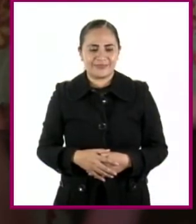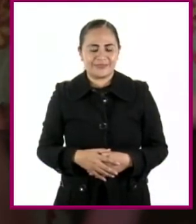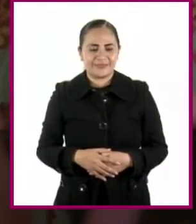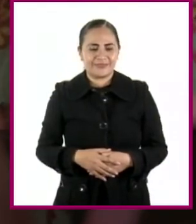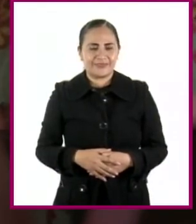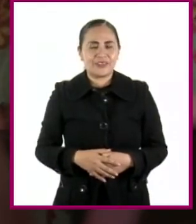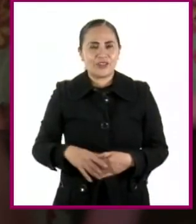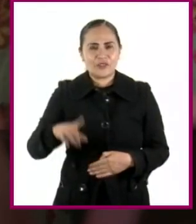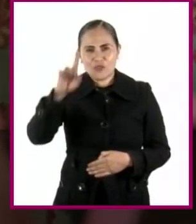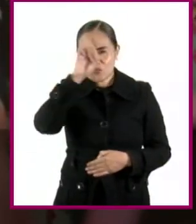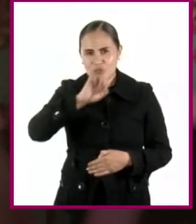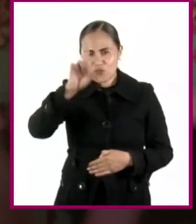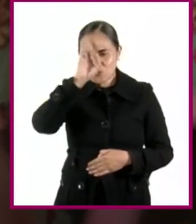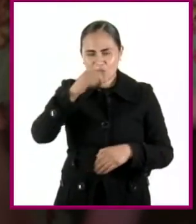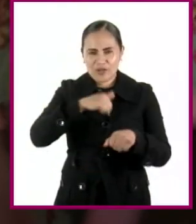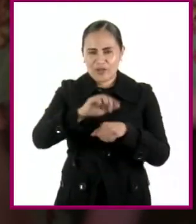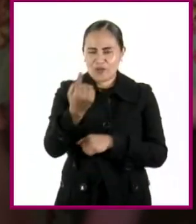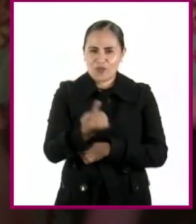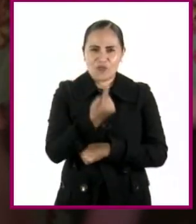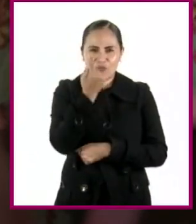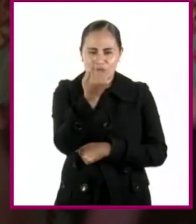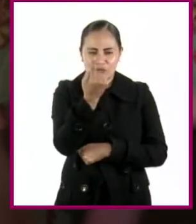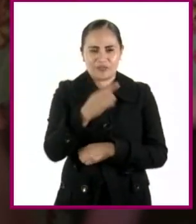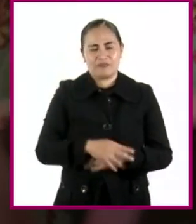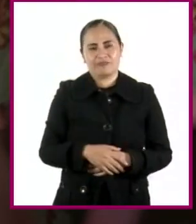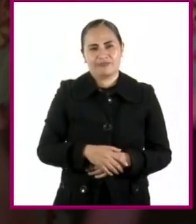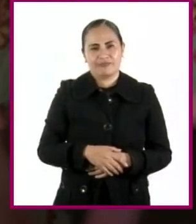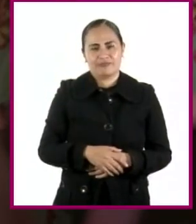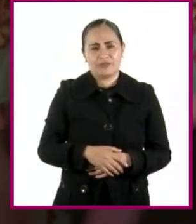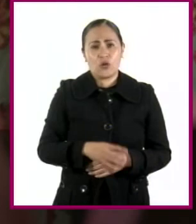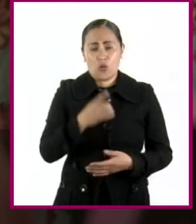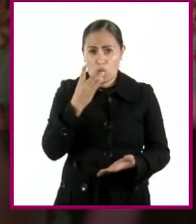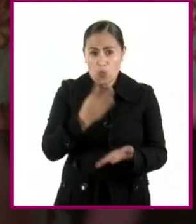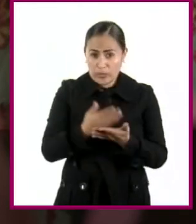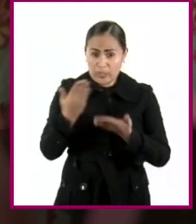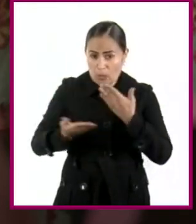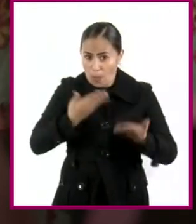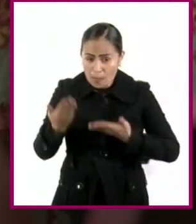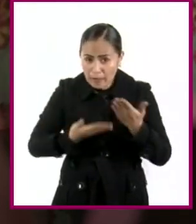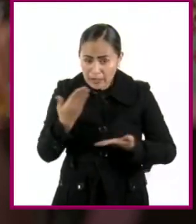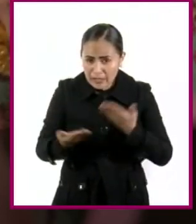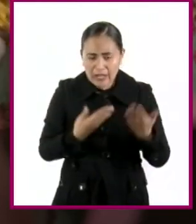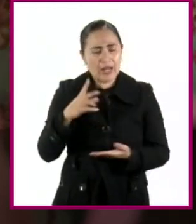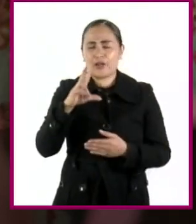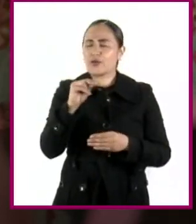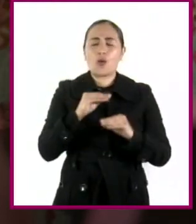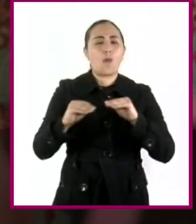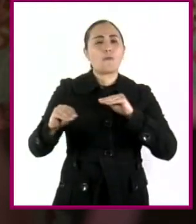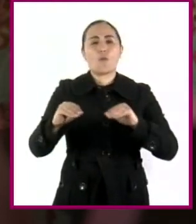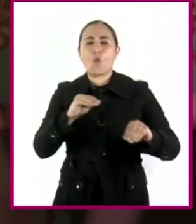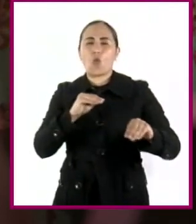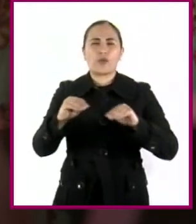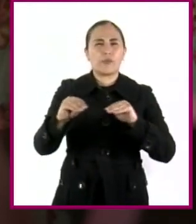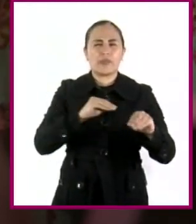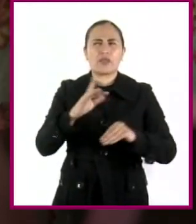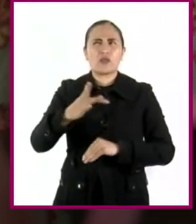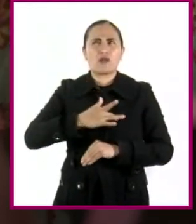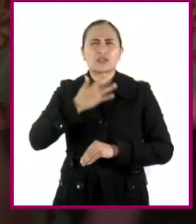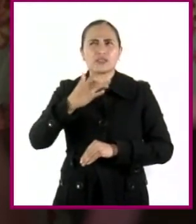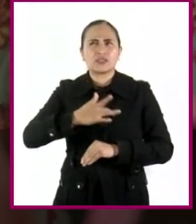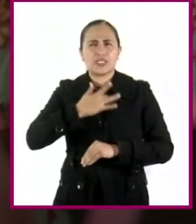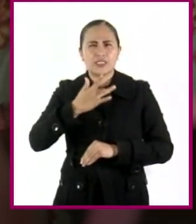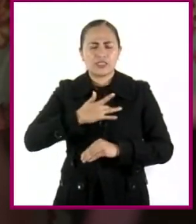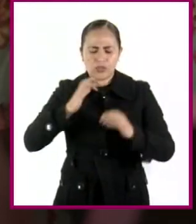¡Ya! Consejo ninja número uno. No solo se trata de bailar, se trata de movimiento, experimentar y conocer